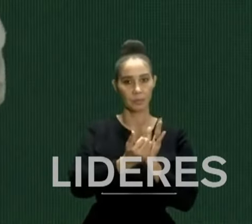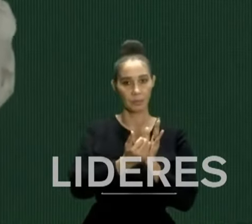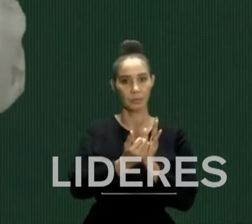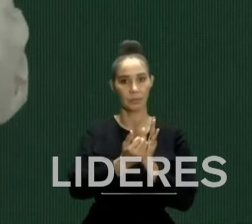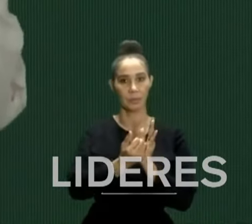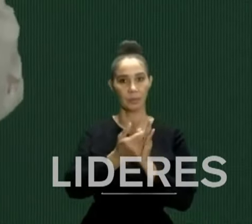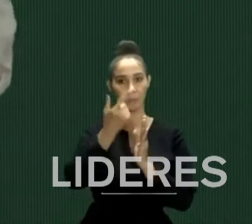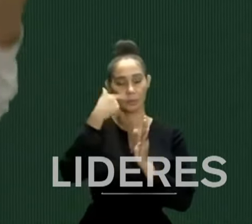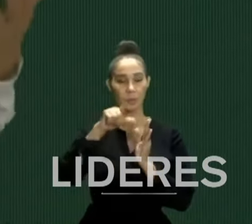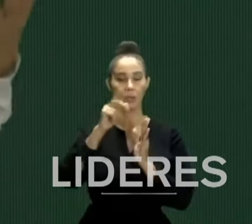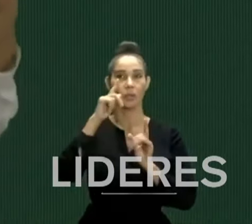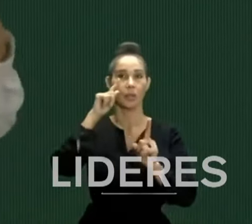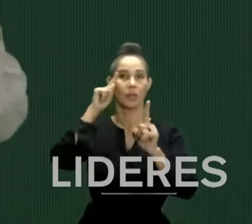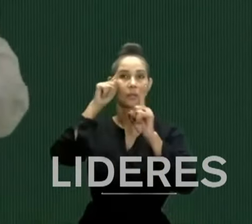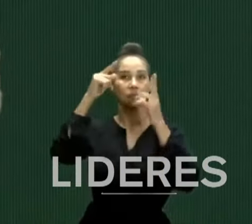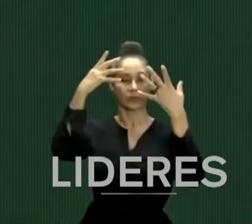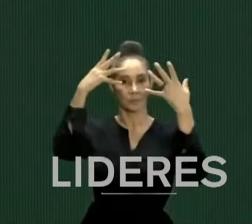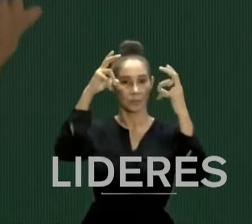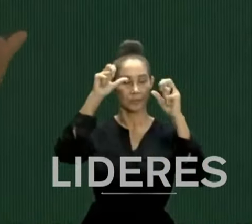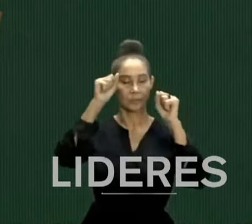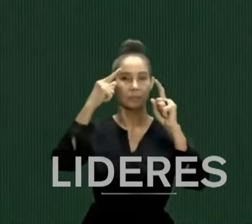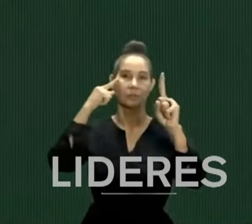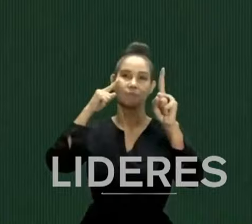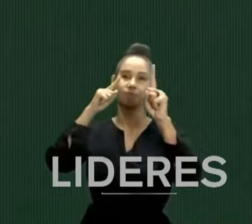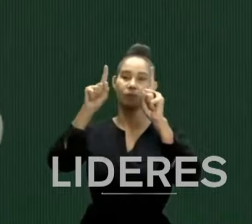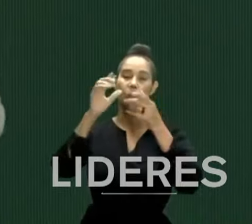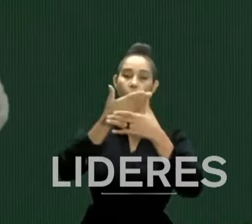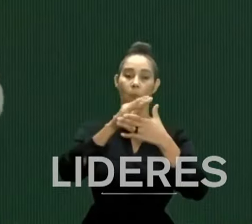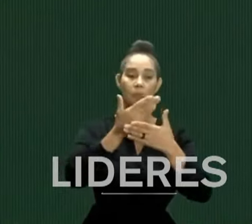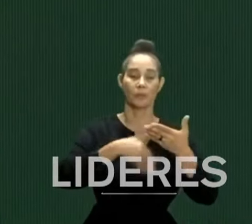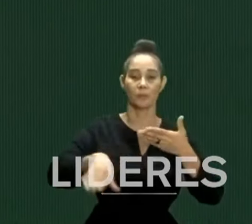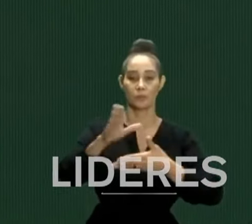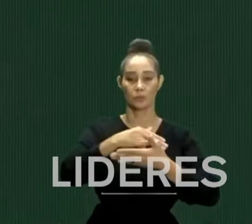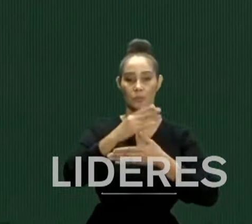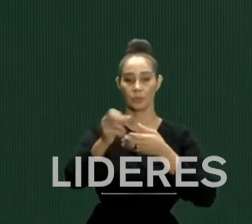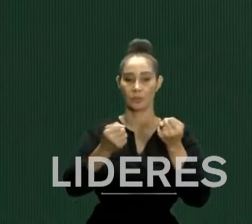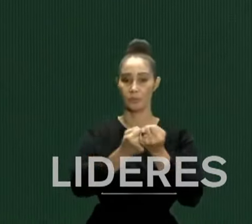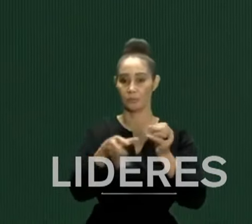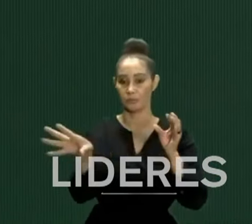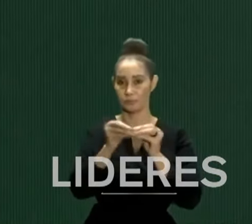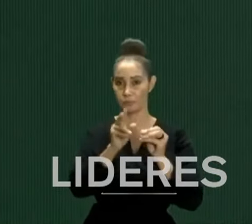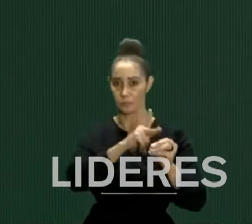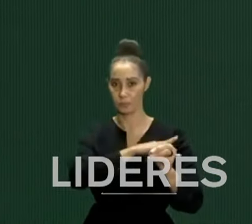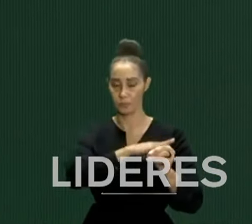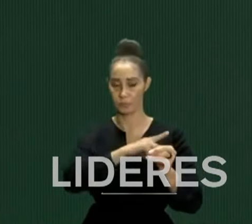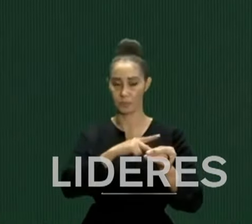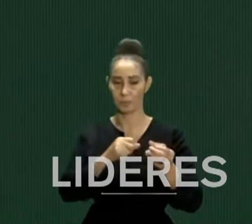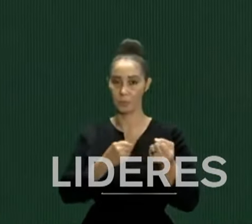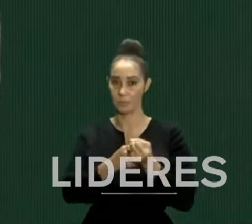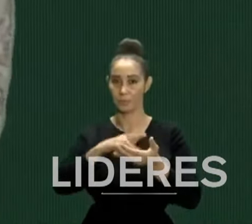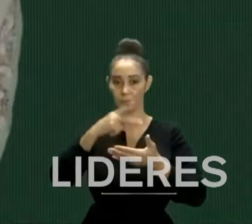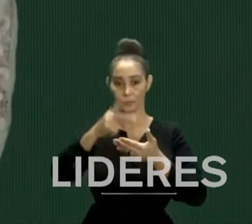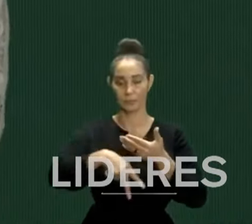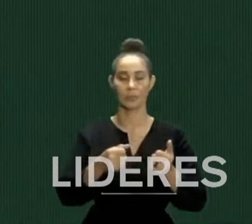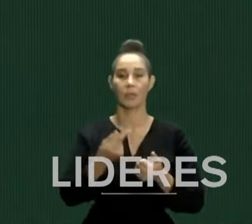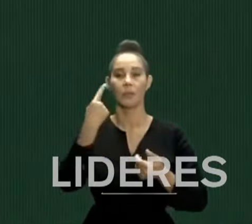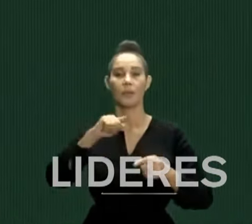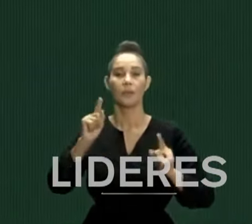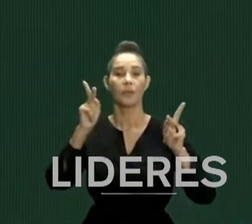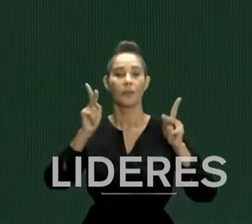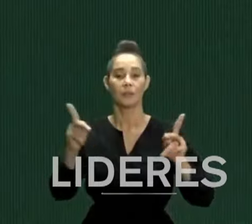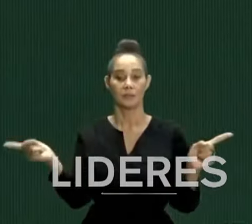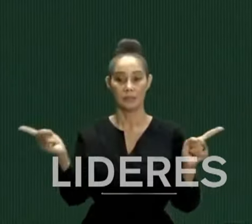eso, la visión del presidente, esa visión compartida con nosotros de poner fondos extraordinarios para proyectos puntuales. Pero la gente se ha